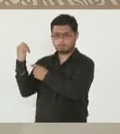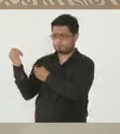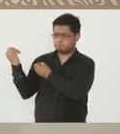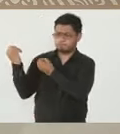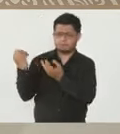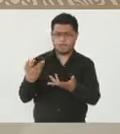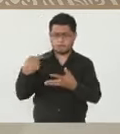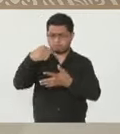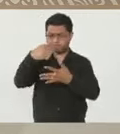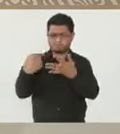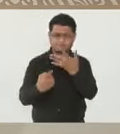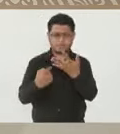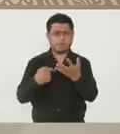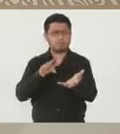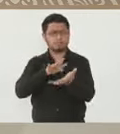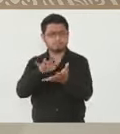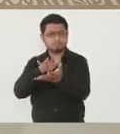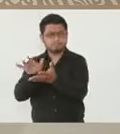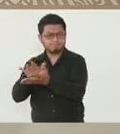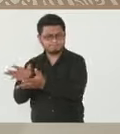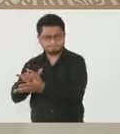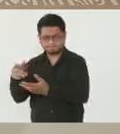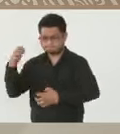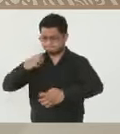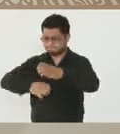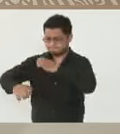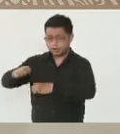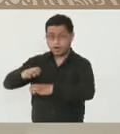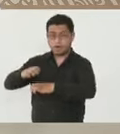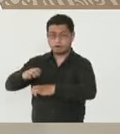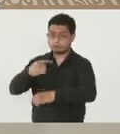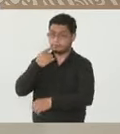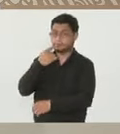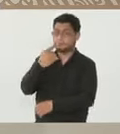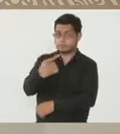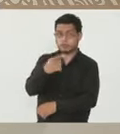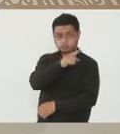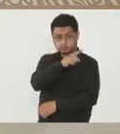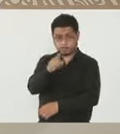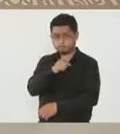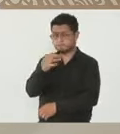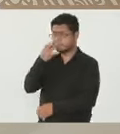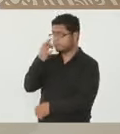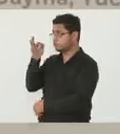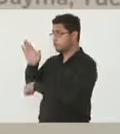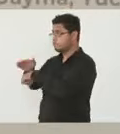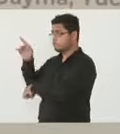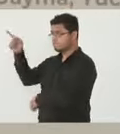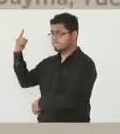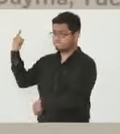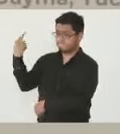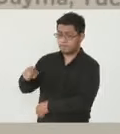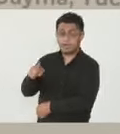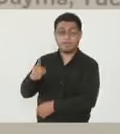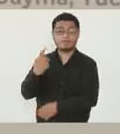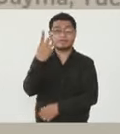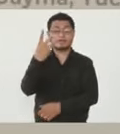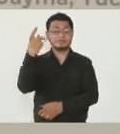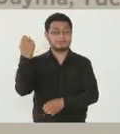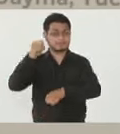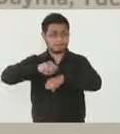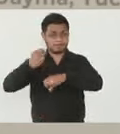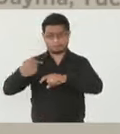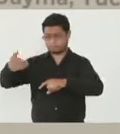se van a hacer con la iniciativa privada. Quiero comentarle que siguiendo la instrucción que usted giró a su gabinete, hace 3 semanas estuvo aquí